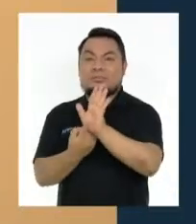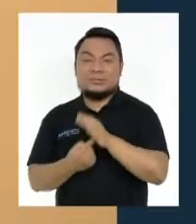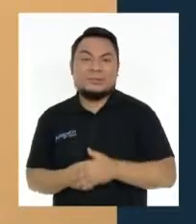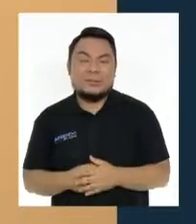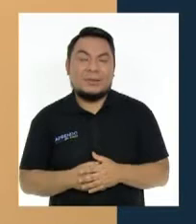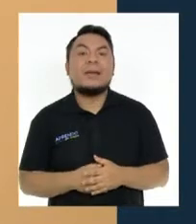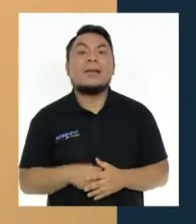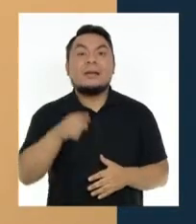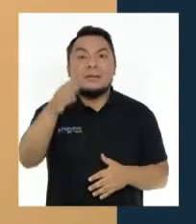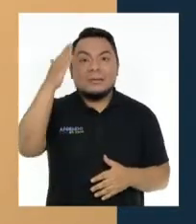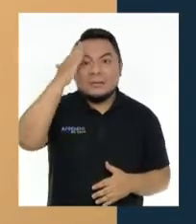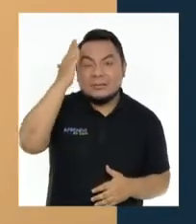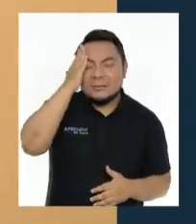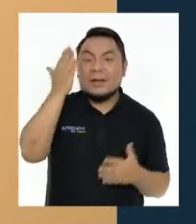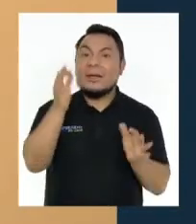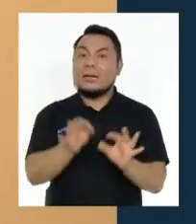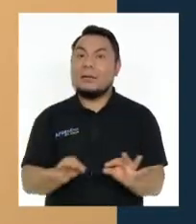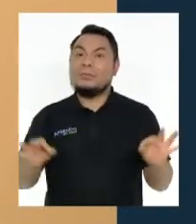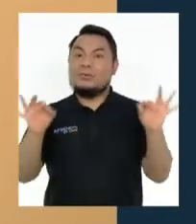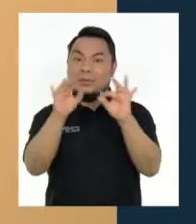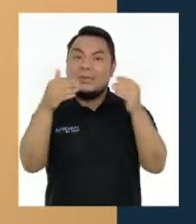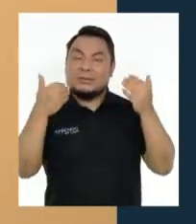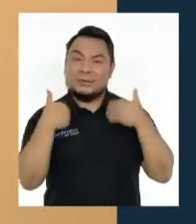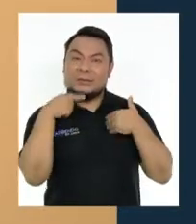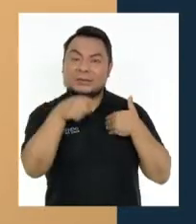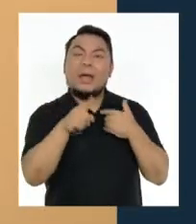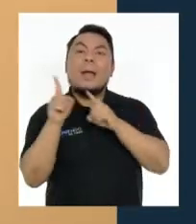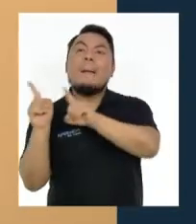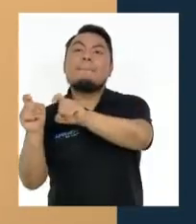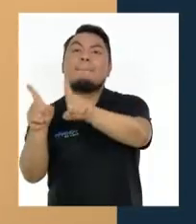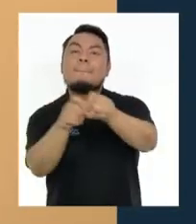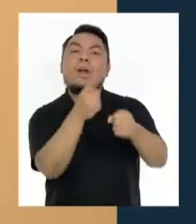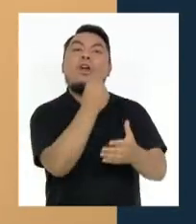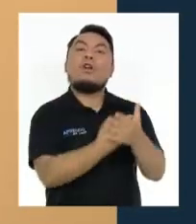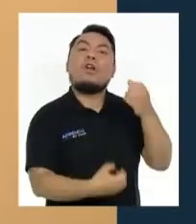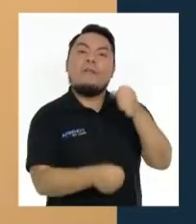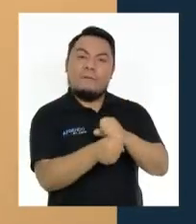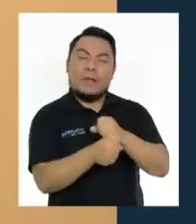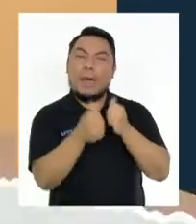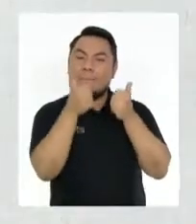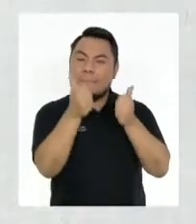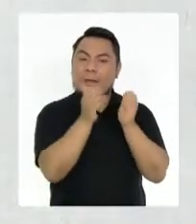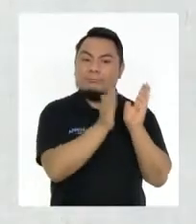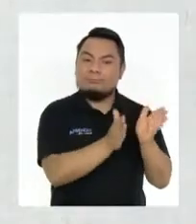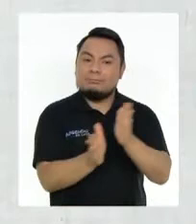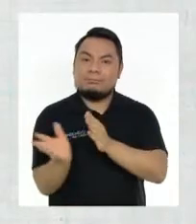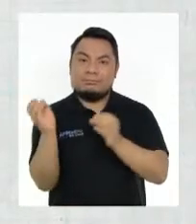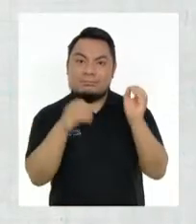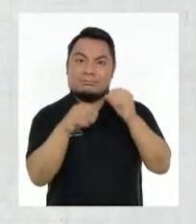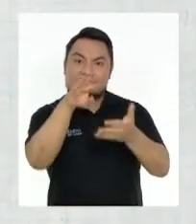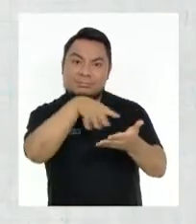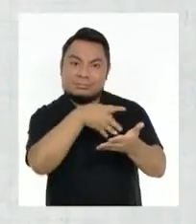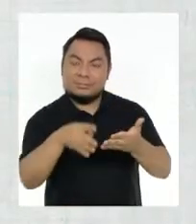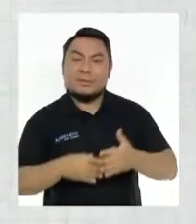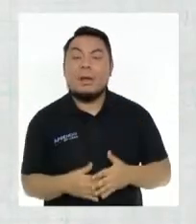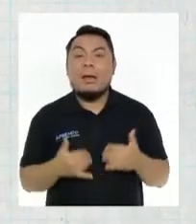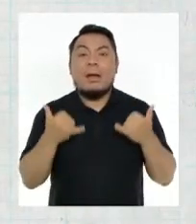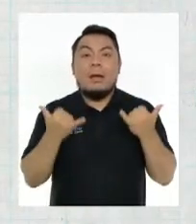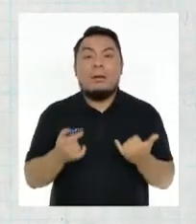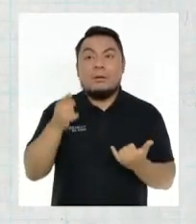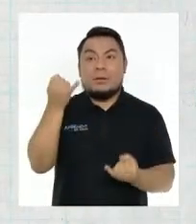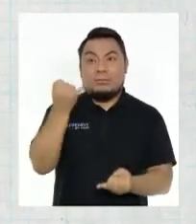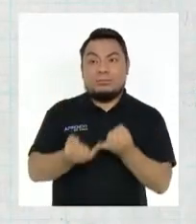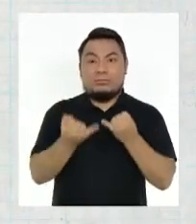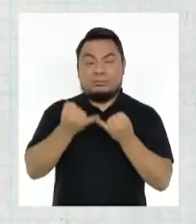dan cuenta de lo importante que es tener encuestas confiables y bien desarrolladas? Ahora, respecto a la